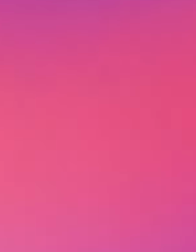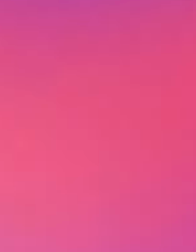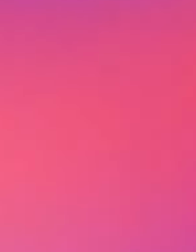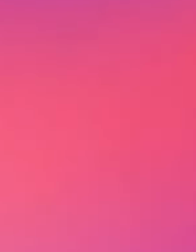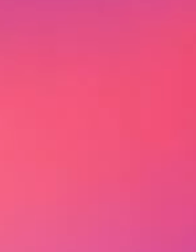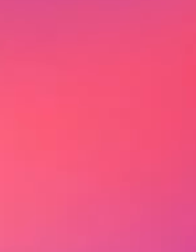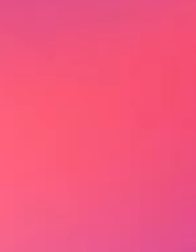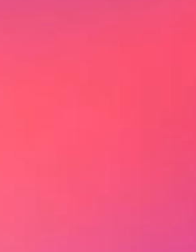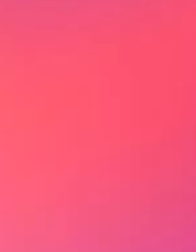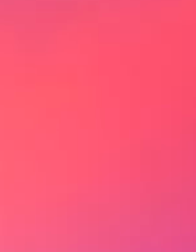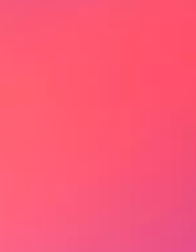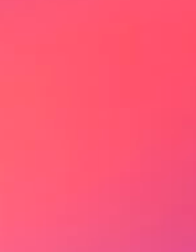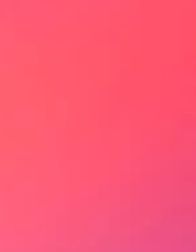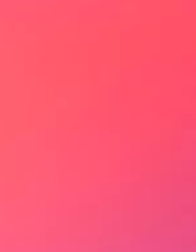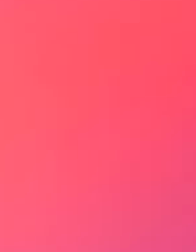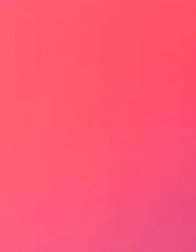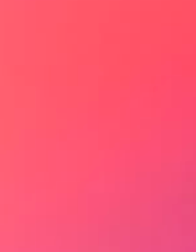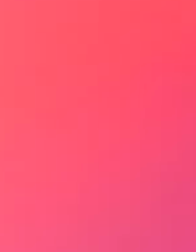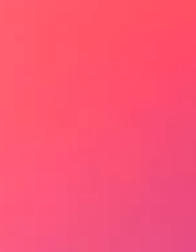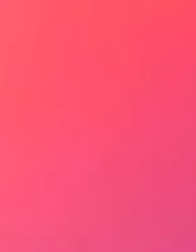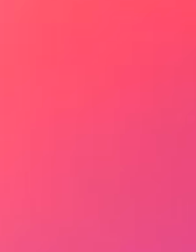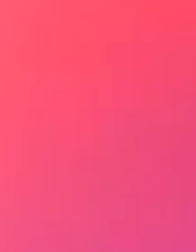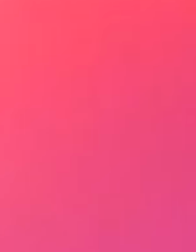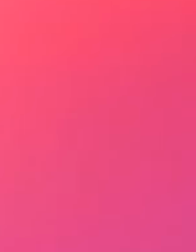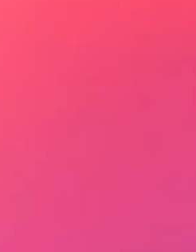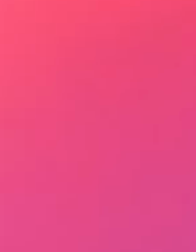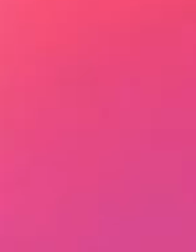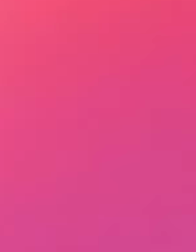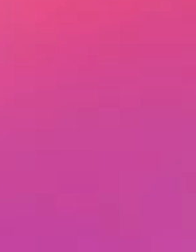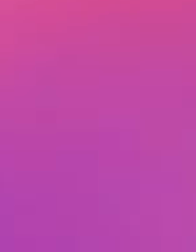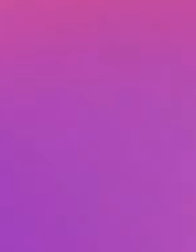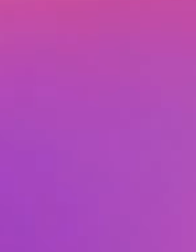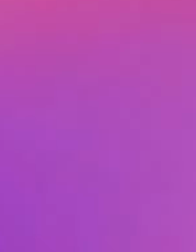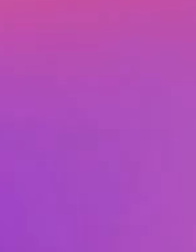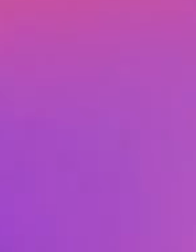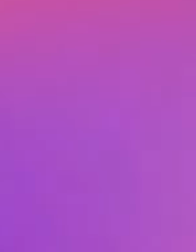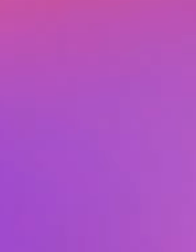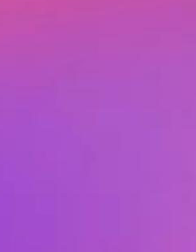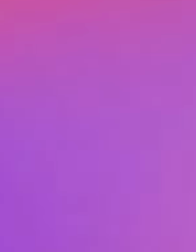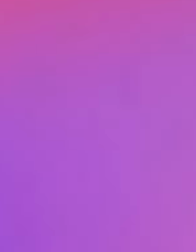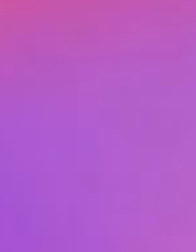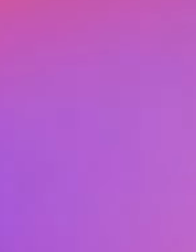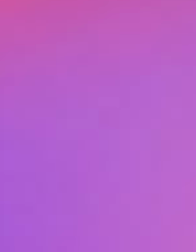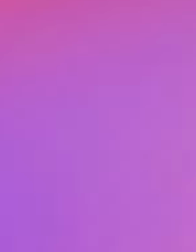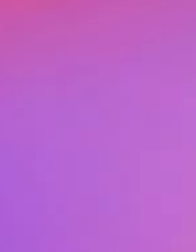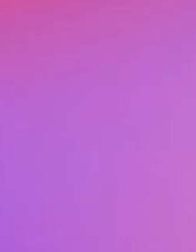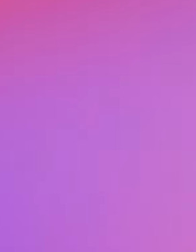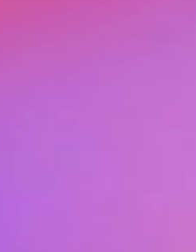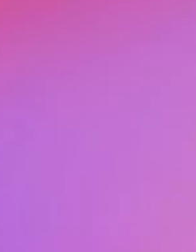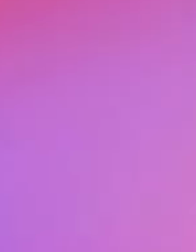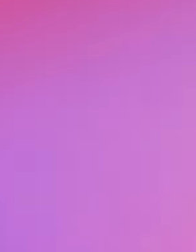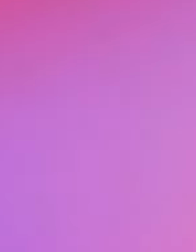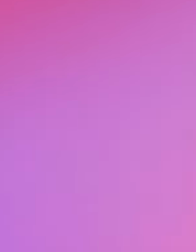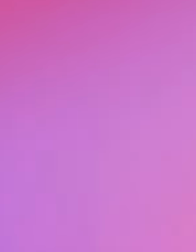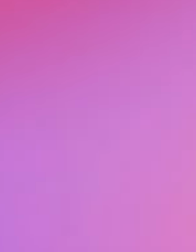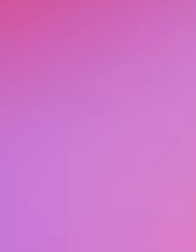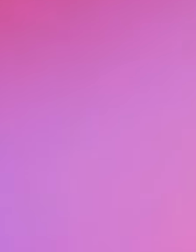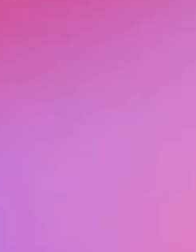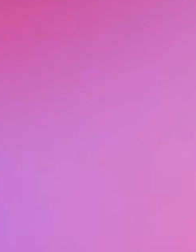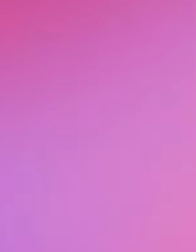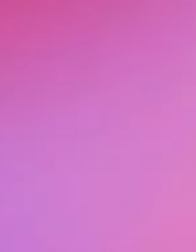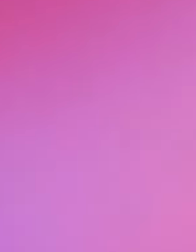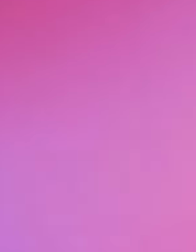el 55 36 01 71 23. Si requieres consultar los libros